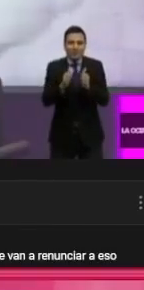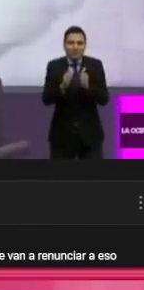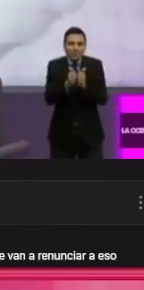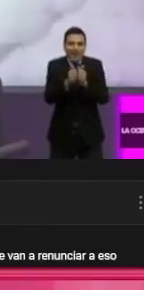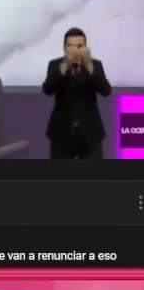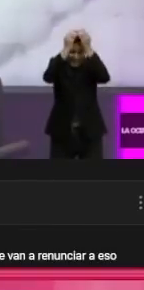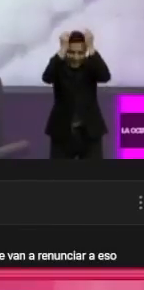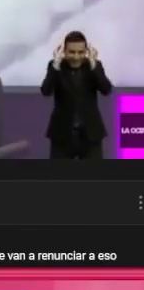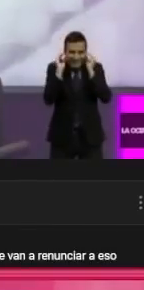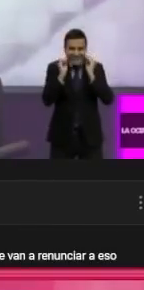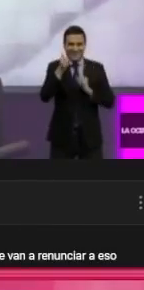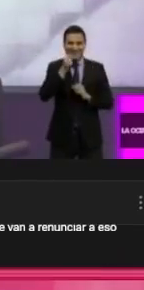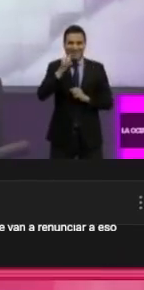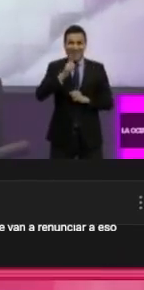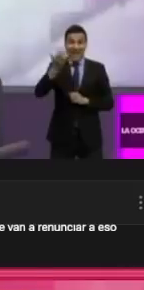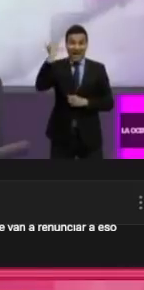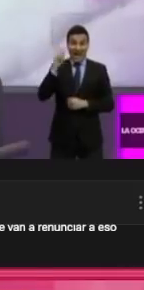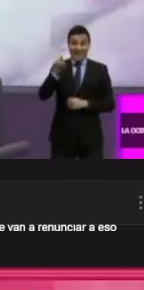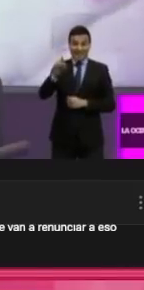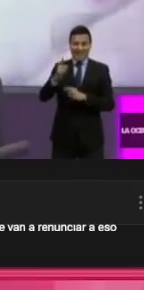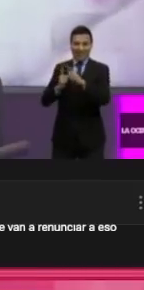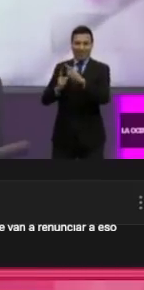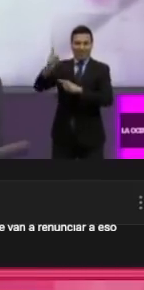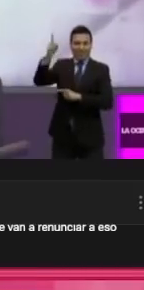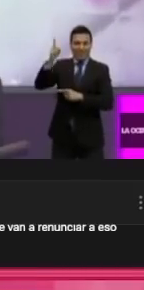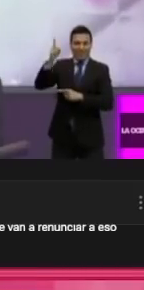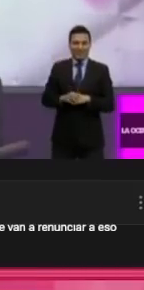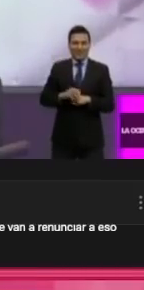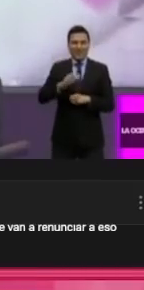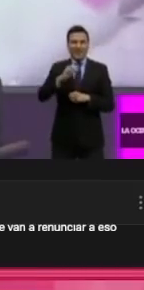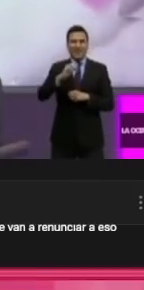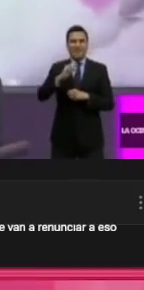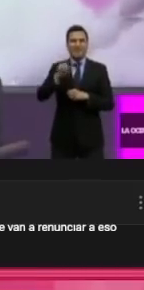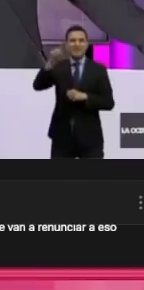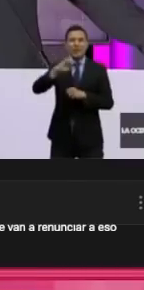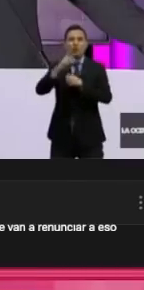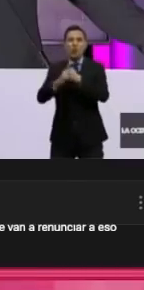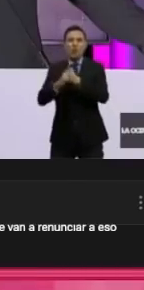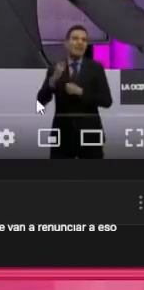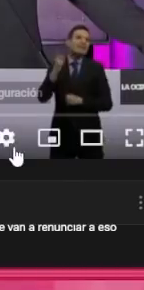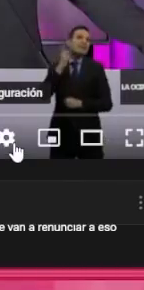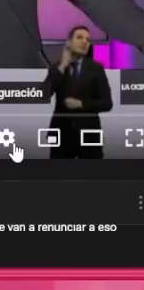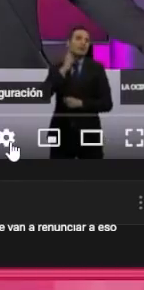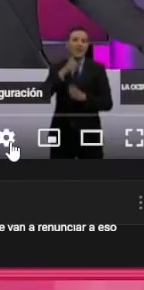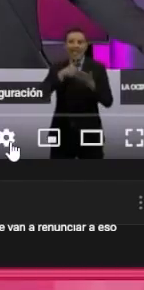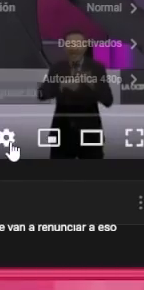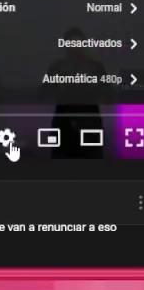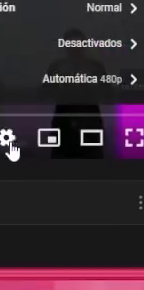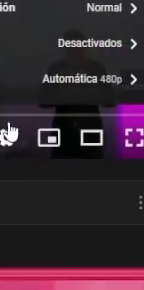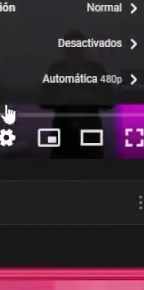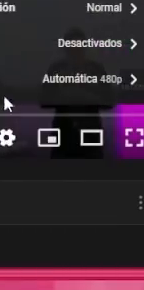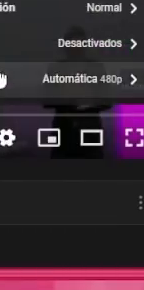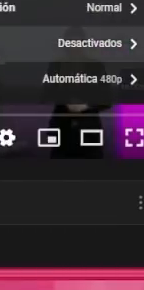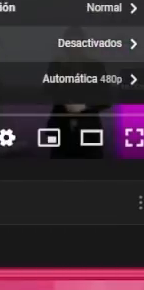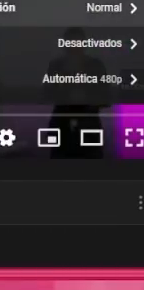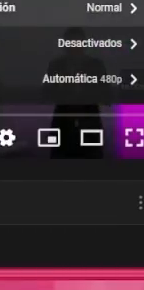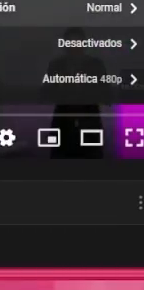vergüenza lo que le dijo al Parlamento Europeo. Me da vergüenza la carta que envió. Es un ridículo